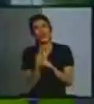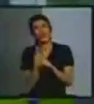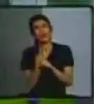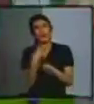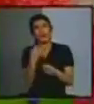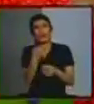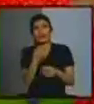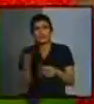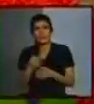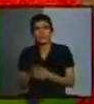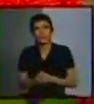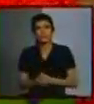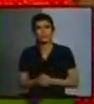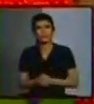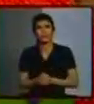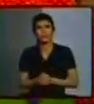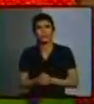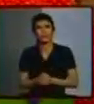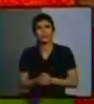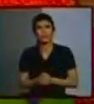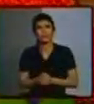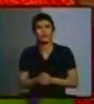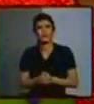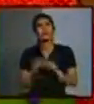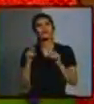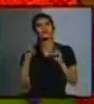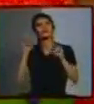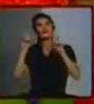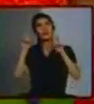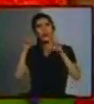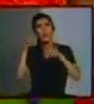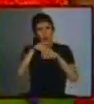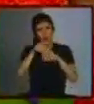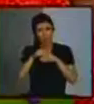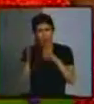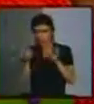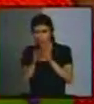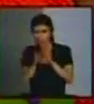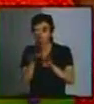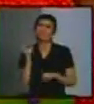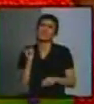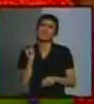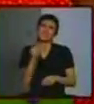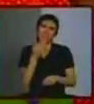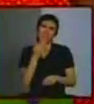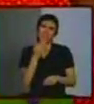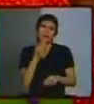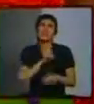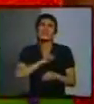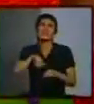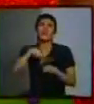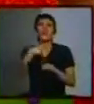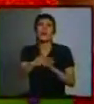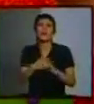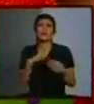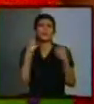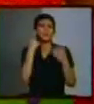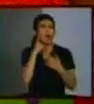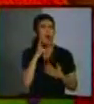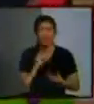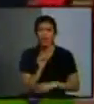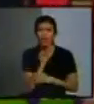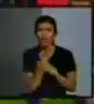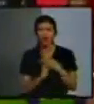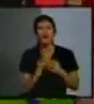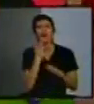contaron. Y eran, por ejemplo, el tema de las votaciones que va a estar cerrando. También eso sí, ya después uno queda muy agotado, así que es mejor adelantar